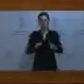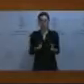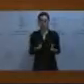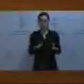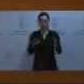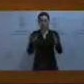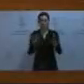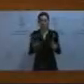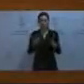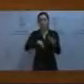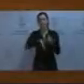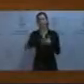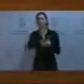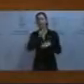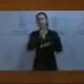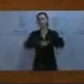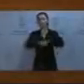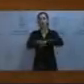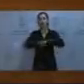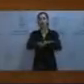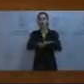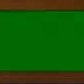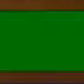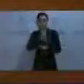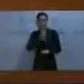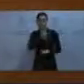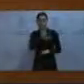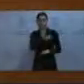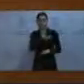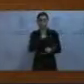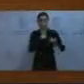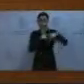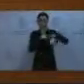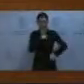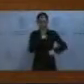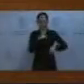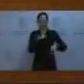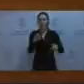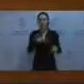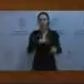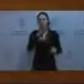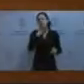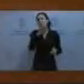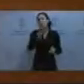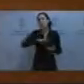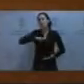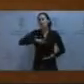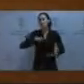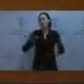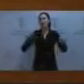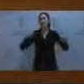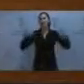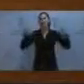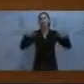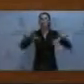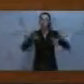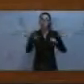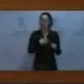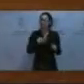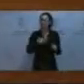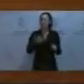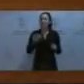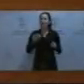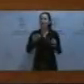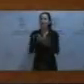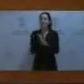Por lo tanto, entendemos que el Gobierno regional no debe de alegar aquí una imposibilidad o una falta de competencia en ese proceso. Es más, si